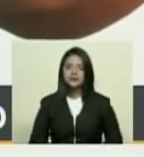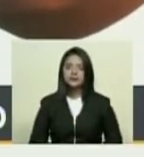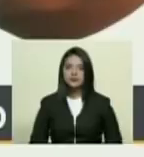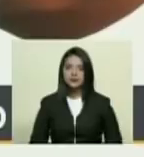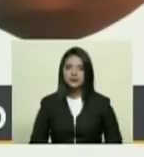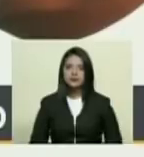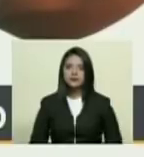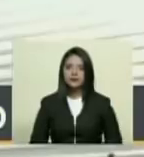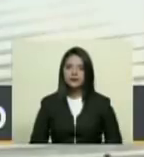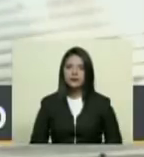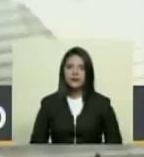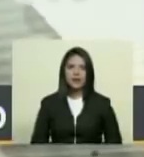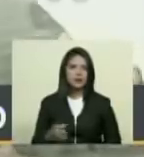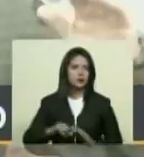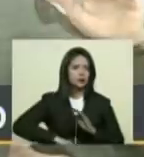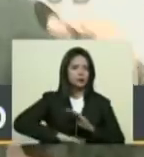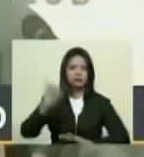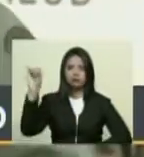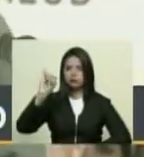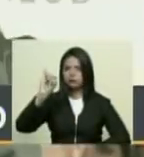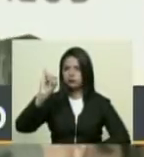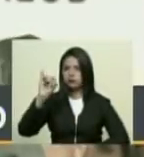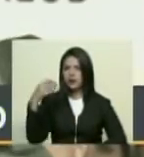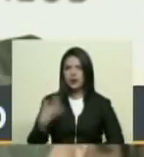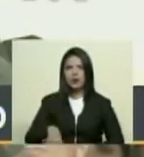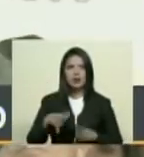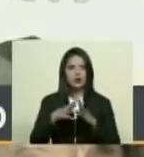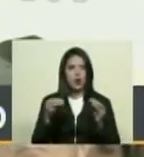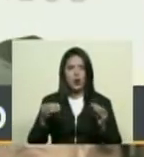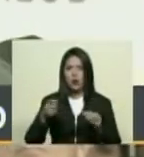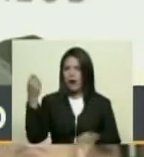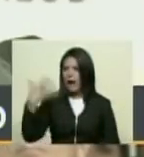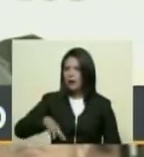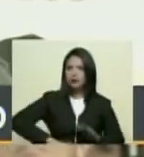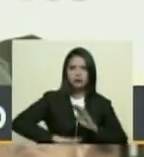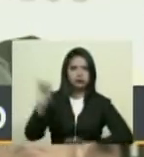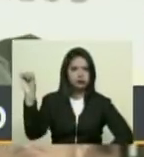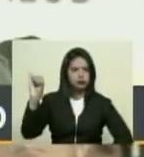un despegue brutal, salvaje de todos los precios.